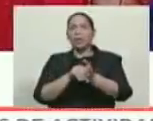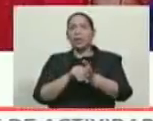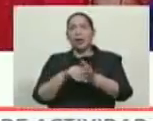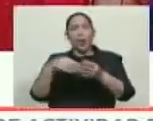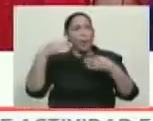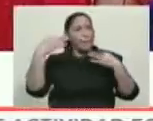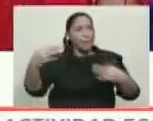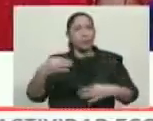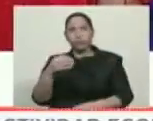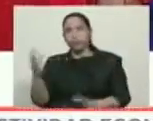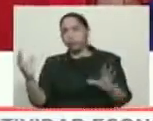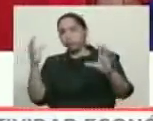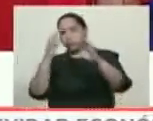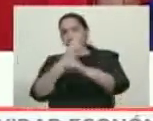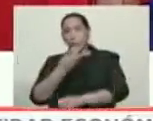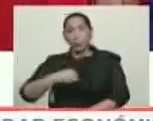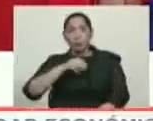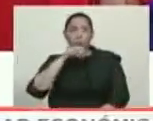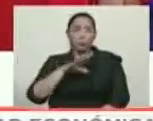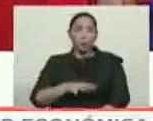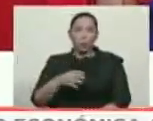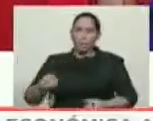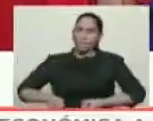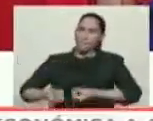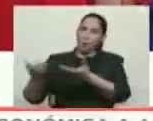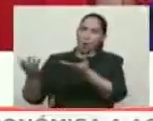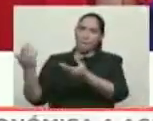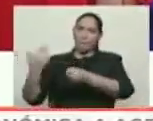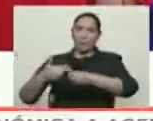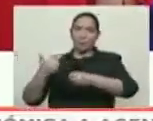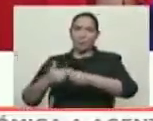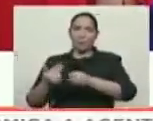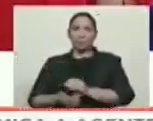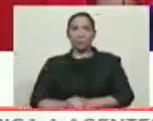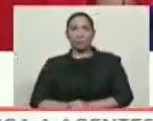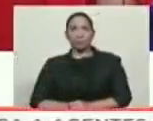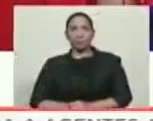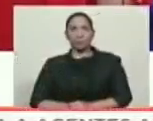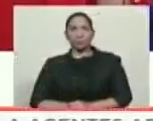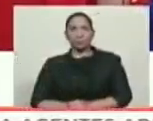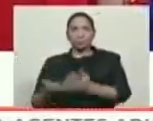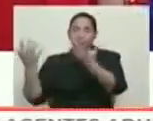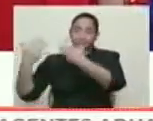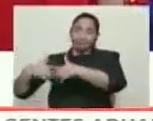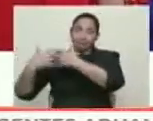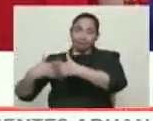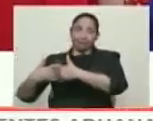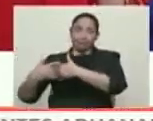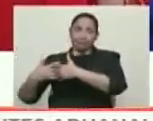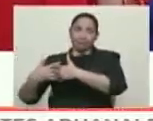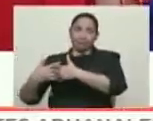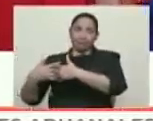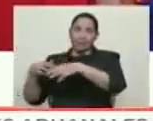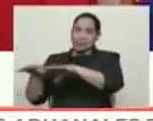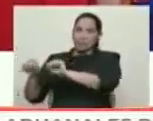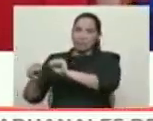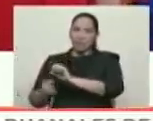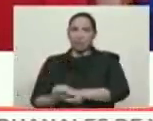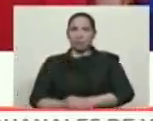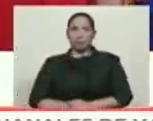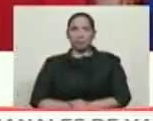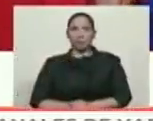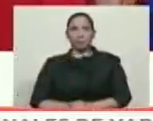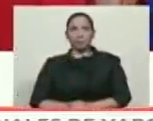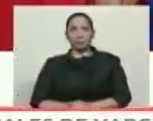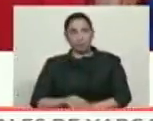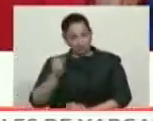páginas oscuras de nuestra historia de entregarle el petróleo a las empresas transnacionales imperiales.